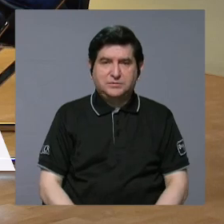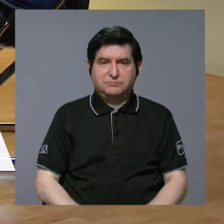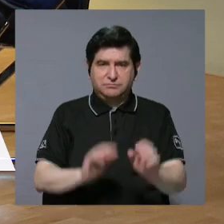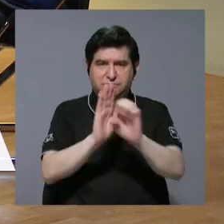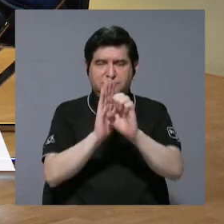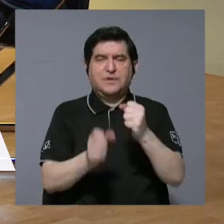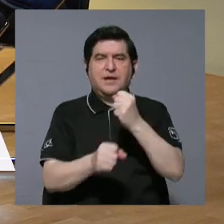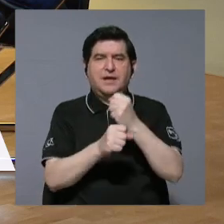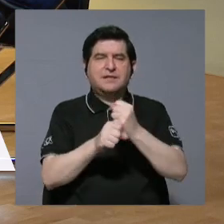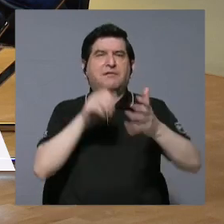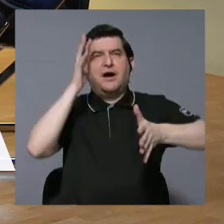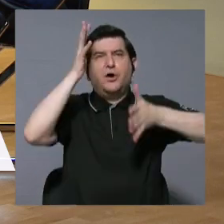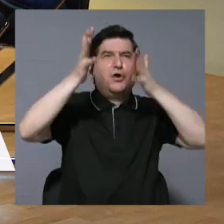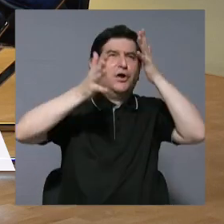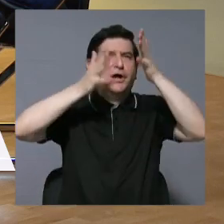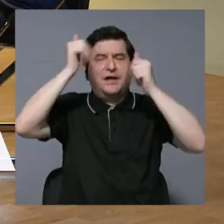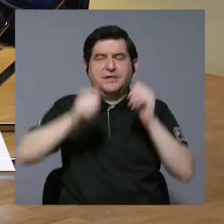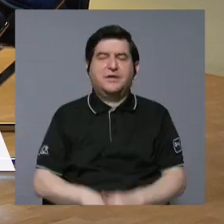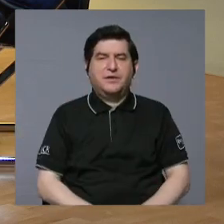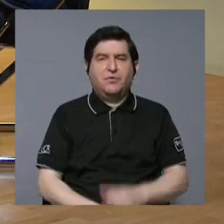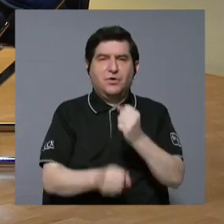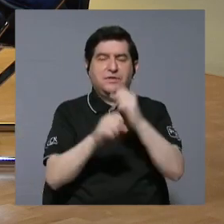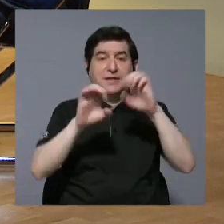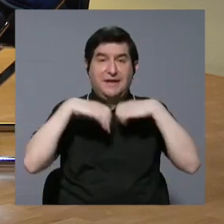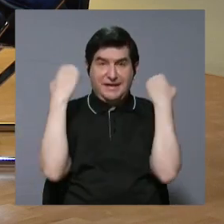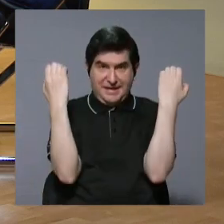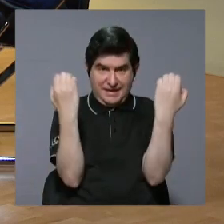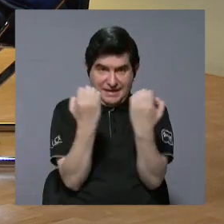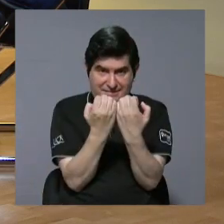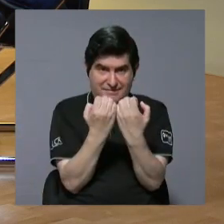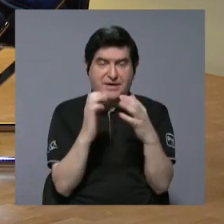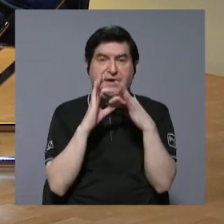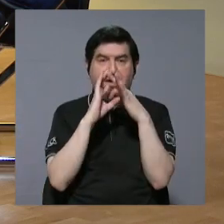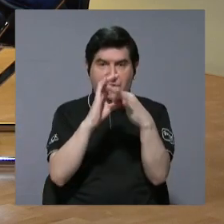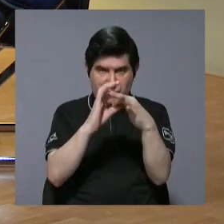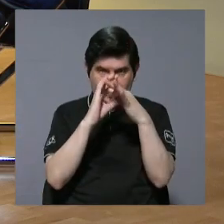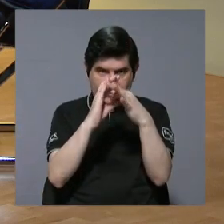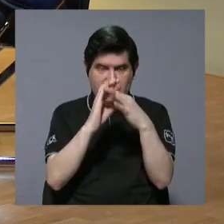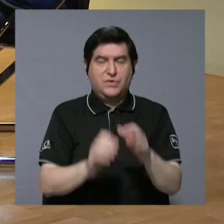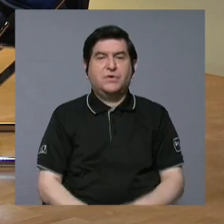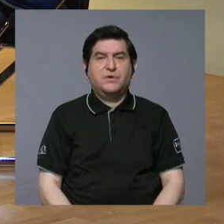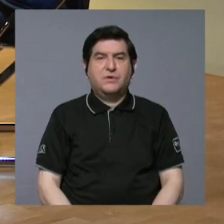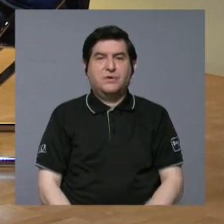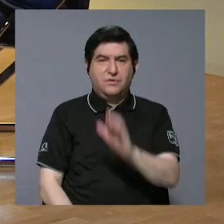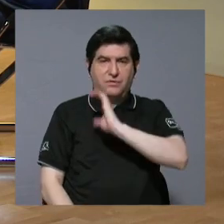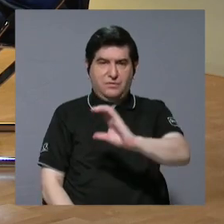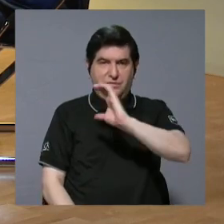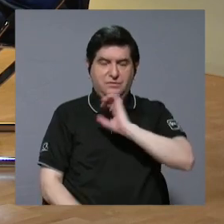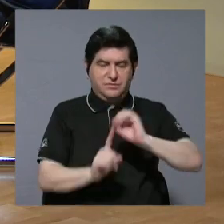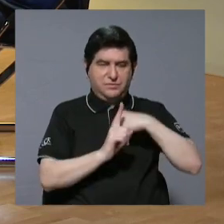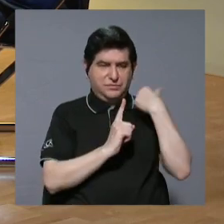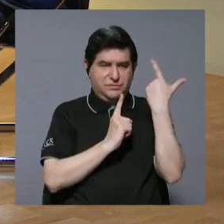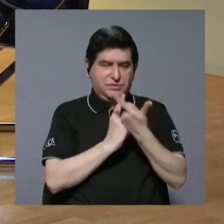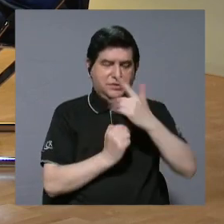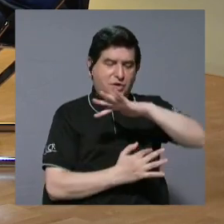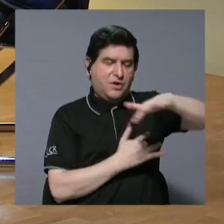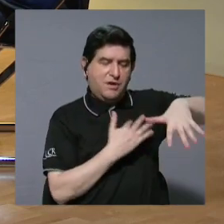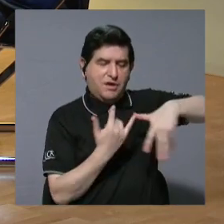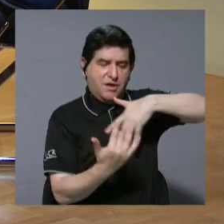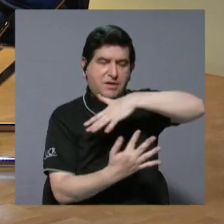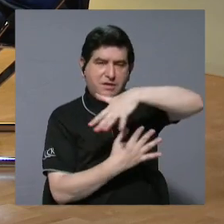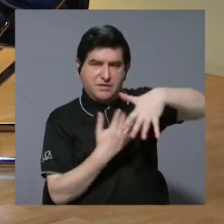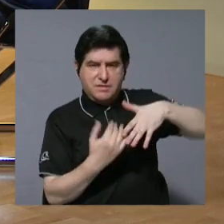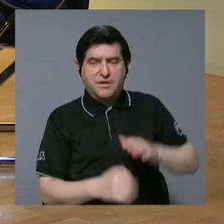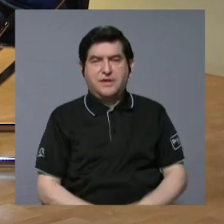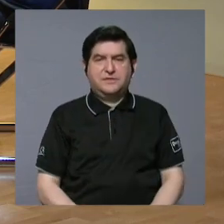el trabajo creativo, el trabajo en equipo precisamente, que tiene que ver con algunos aspectos sociales de la interacción de